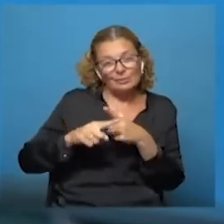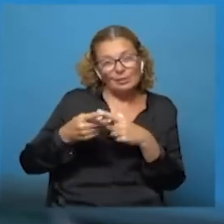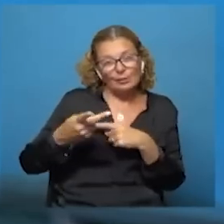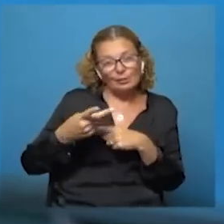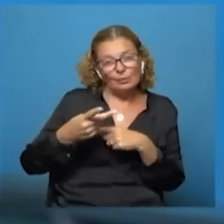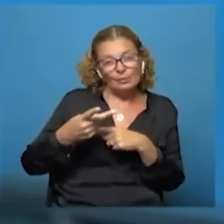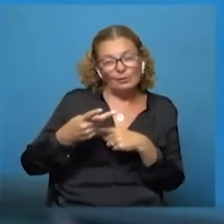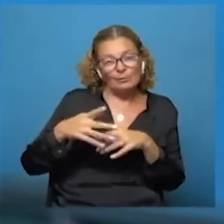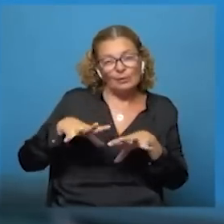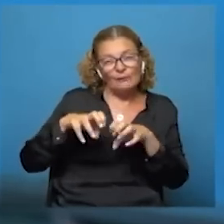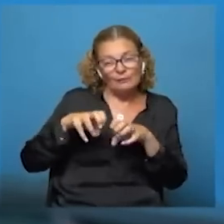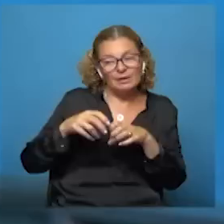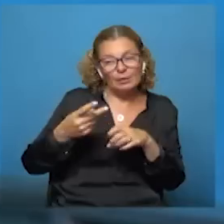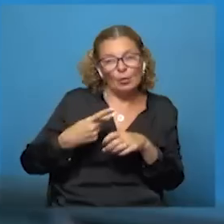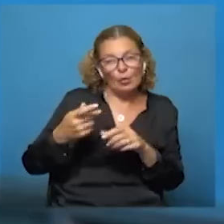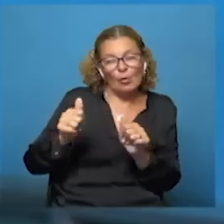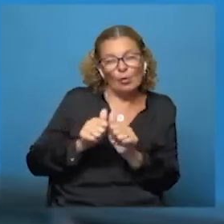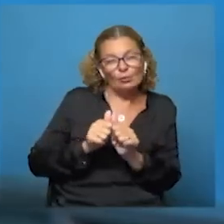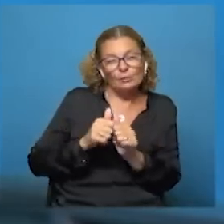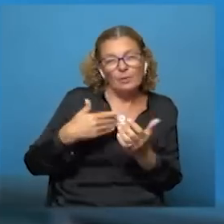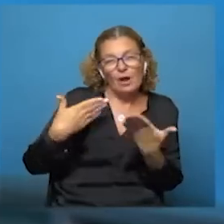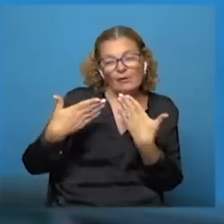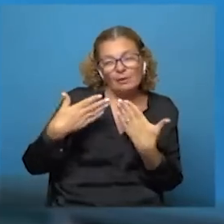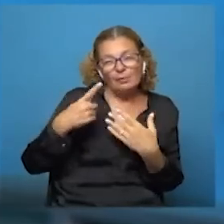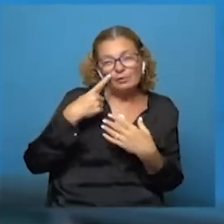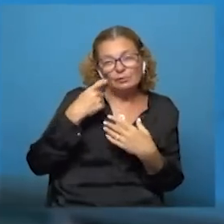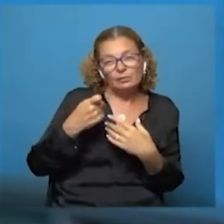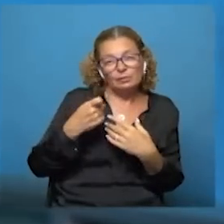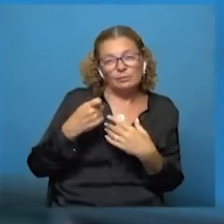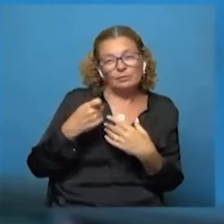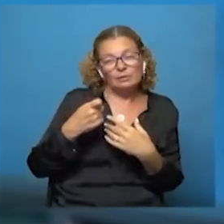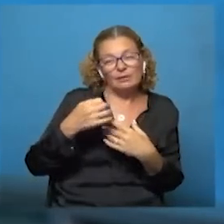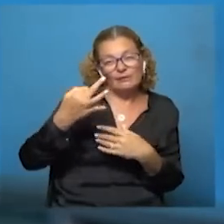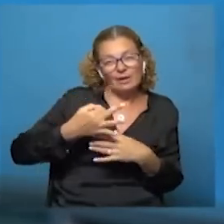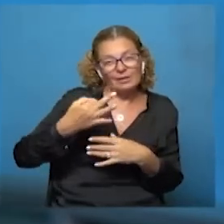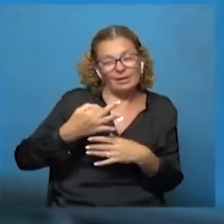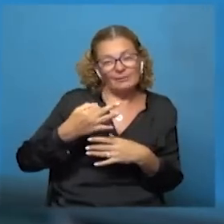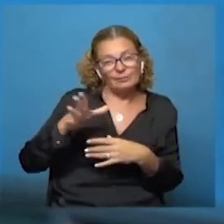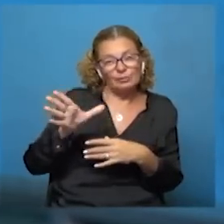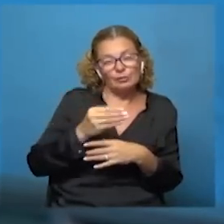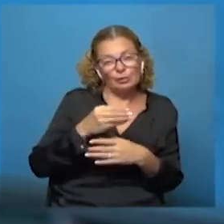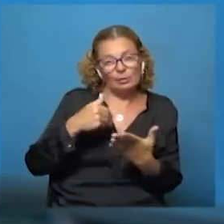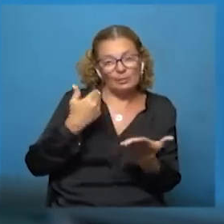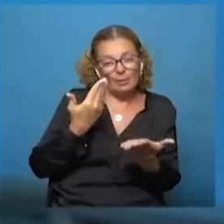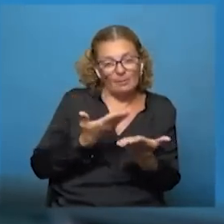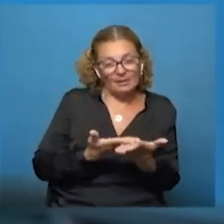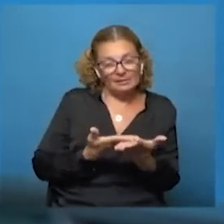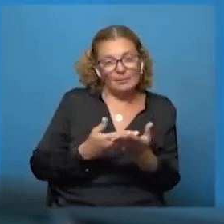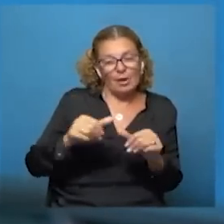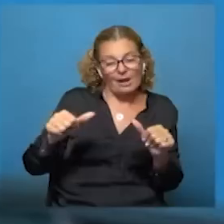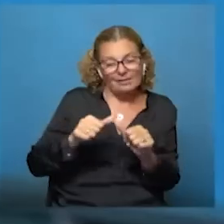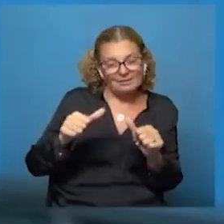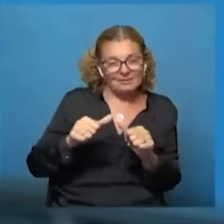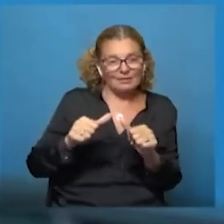realidades que nos habían tocado vivir estábamos conversando y nos dimos cuenta que realmente todo lo que habías planteado todo lo que venías